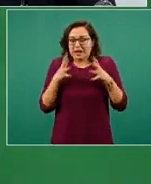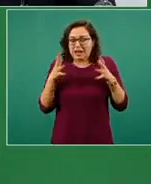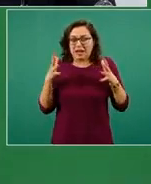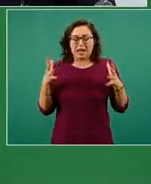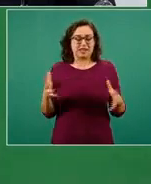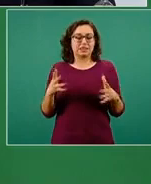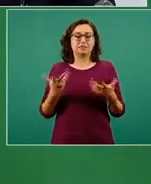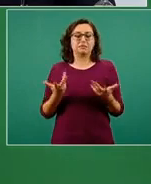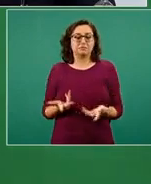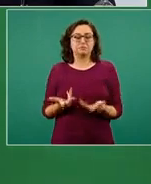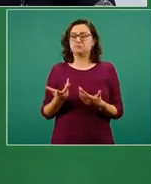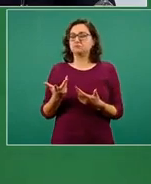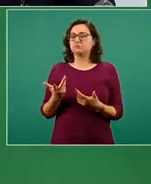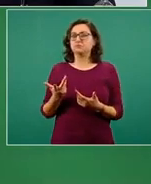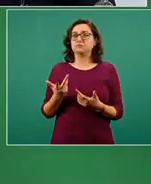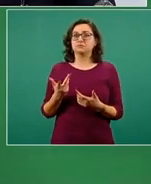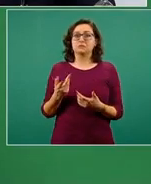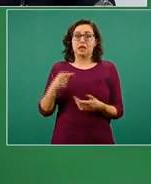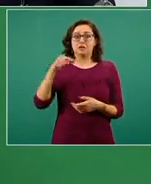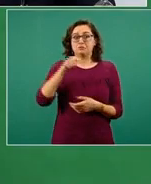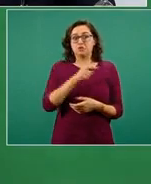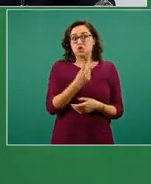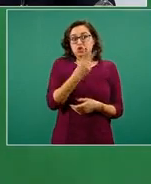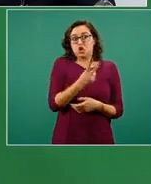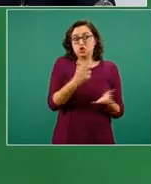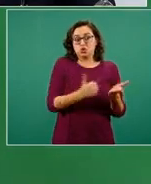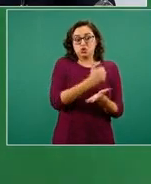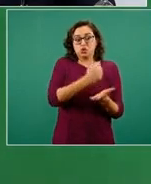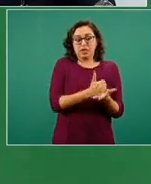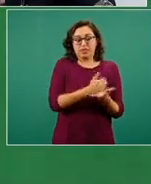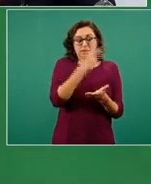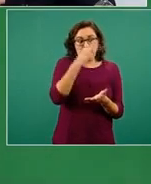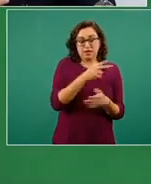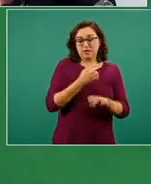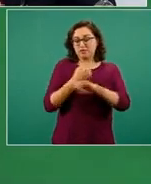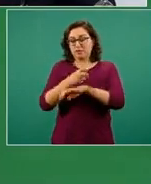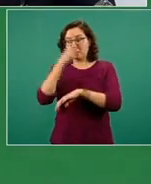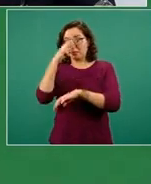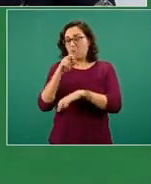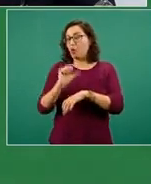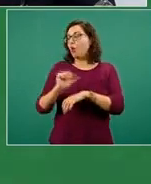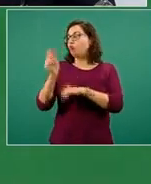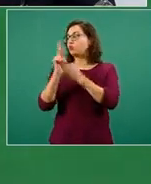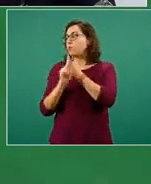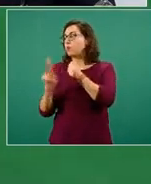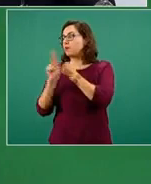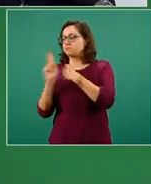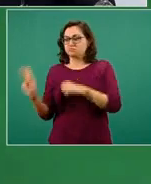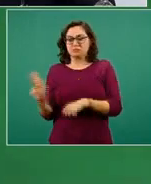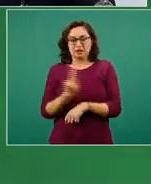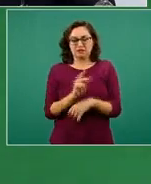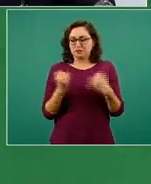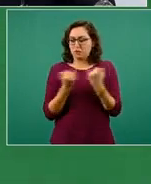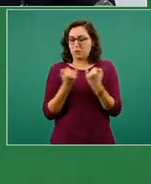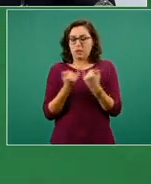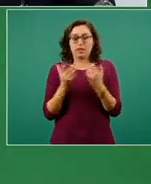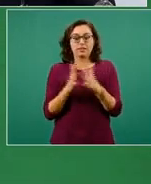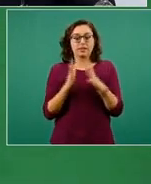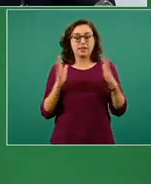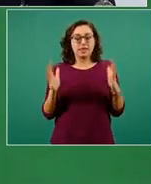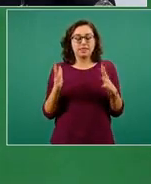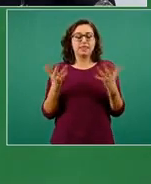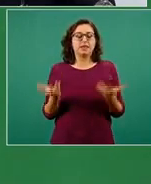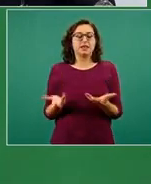contexto latinoamericano. La pregunta, doctor Lozano, sería, en función de estos retos, ¿cómo